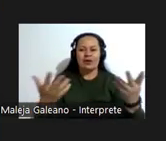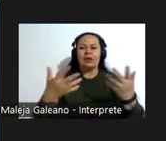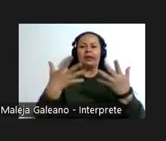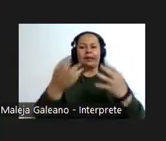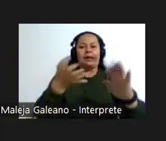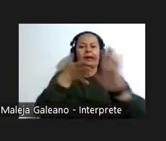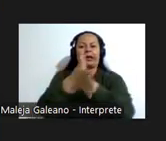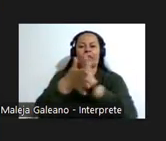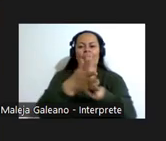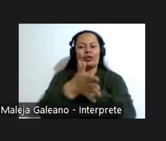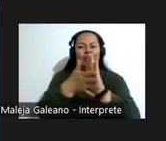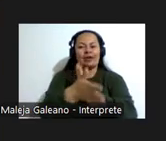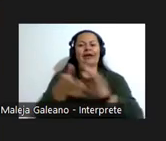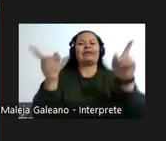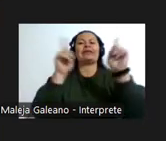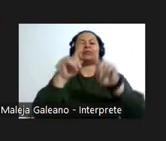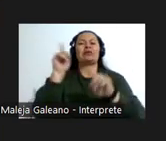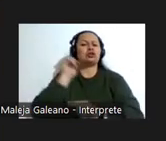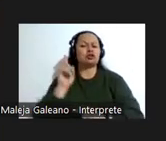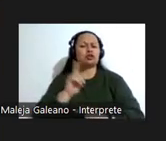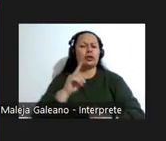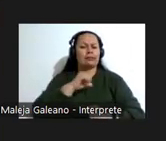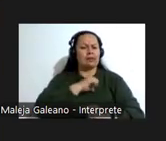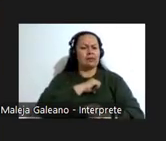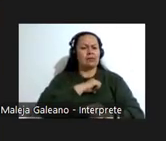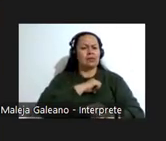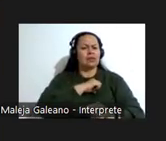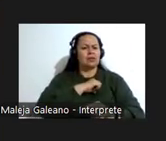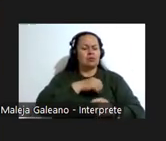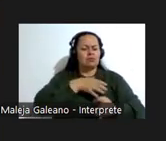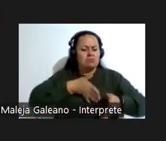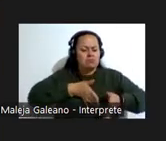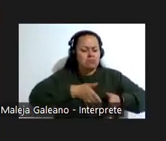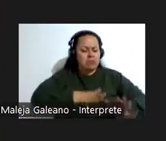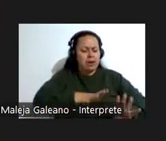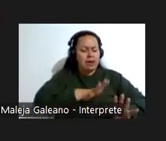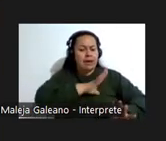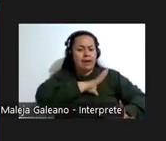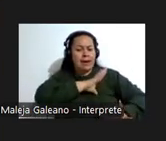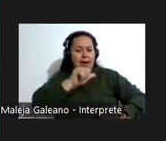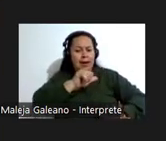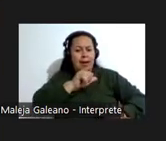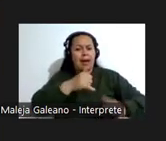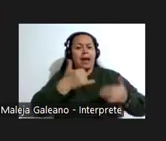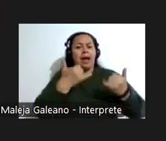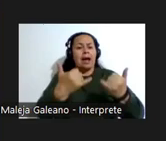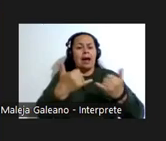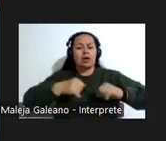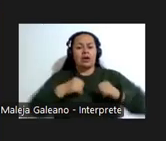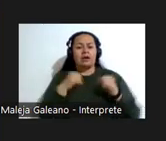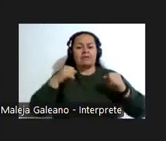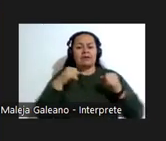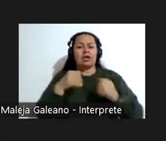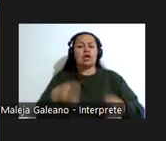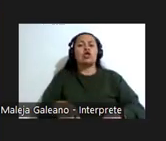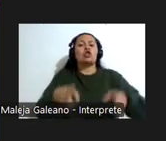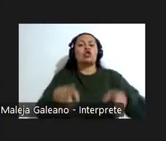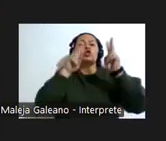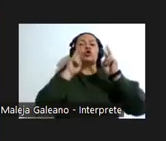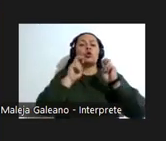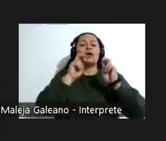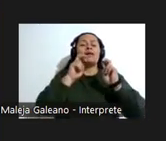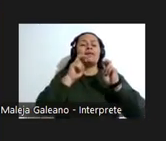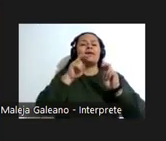contarles que hace un tiempo me moví de mi ciudad natal, de Cali. Ahora vivo en Nueva Zelanda y aunque